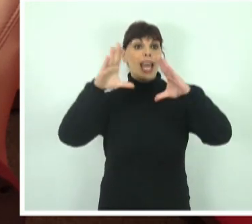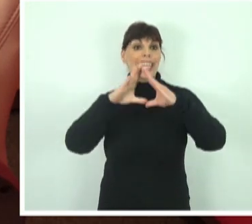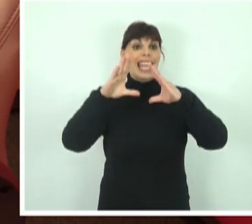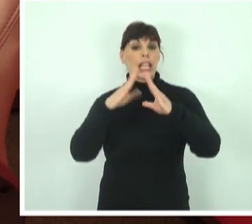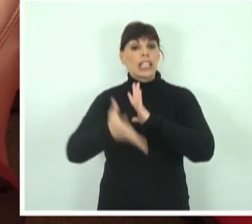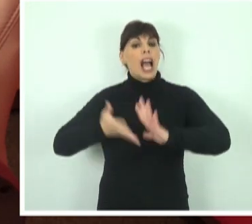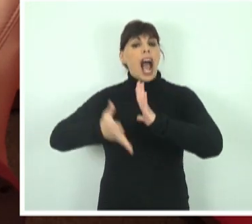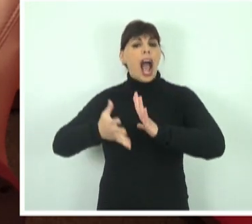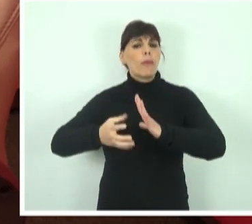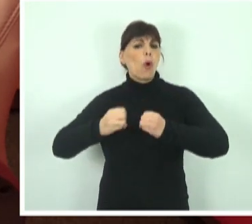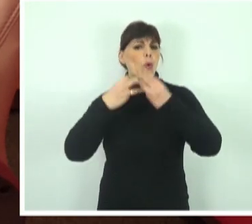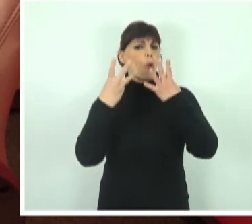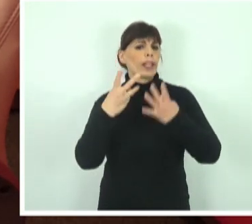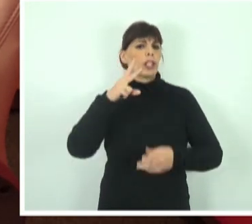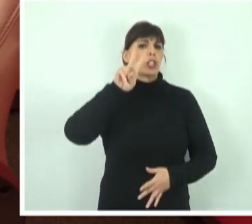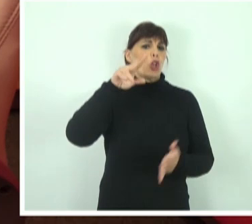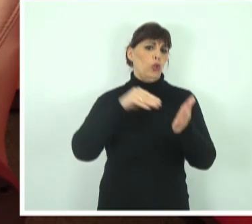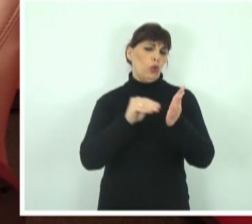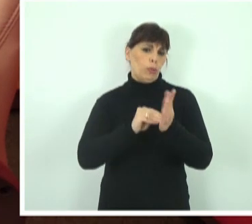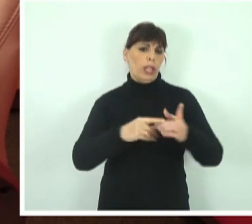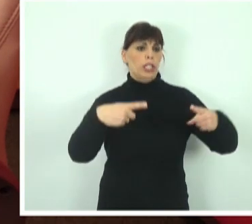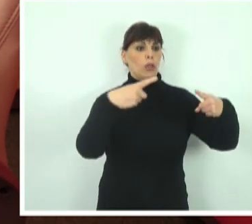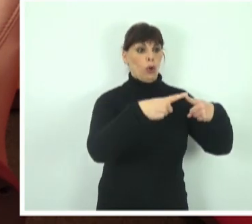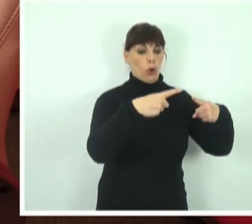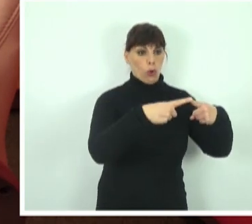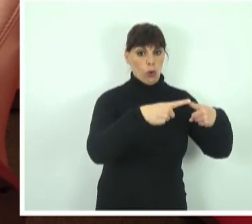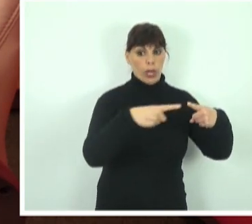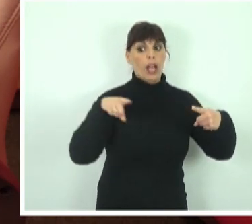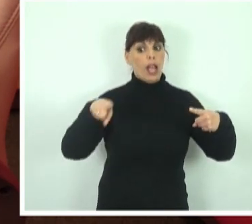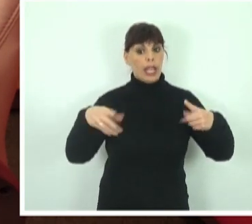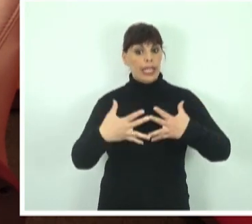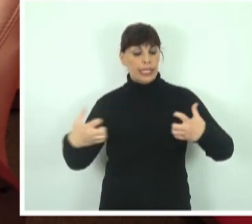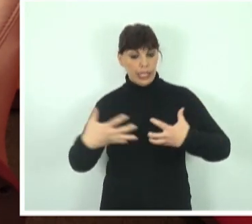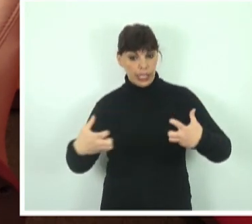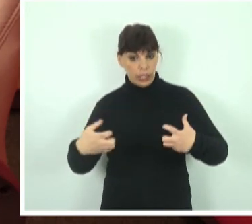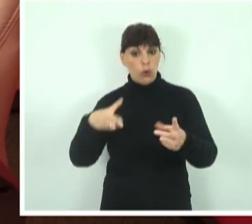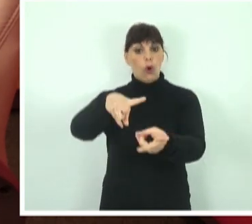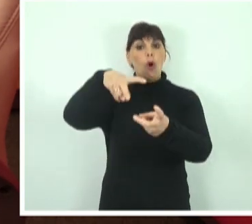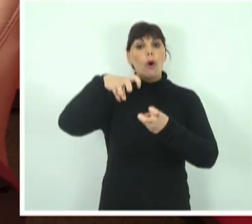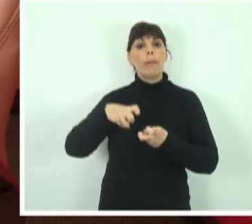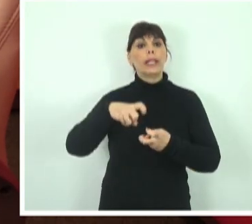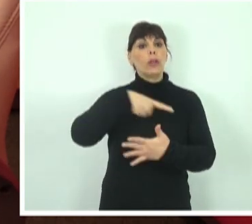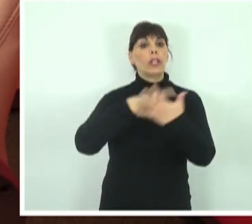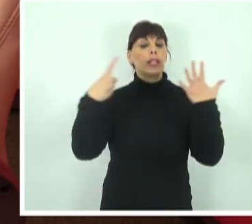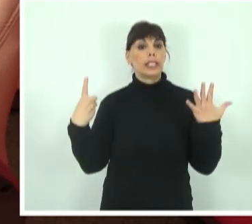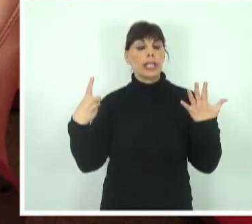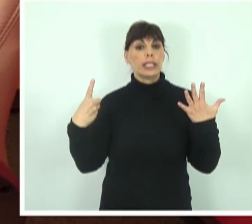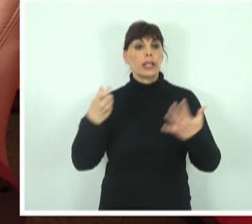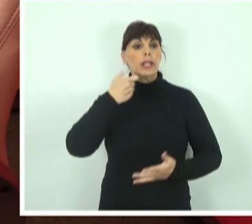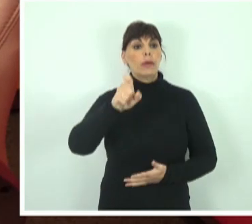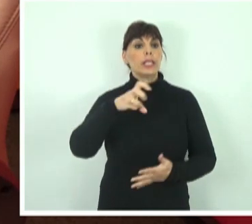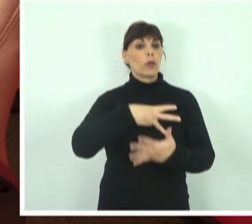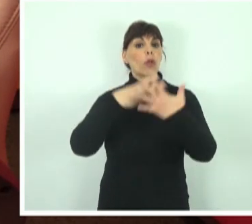veces. Una, en este texto que hemos leído de Mateo capítulo 16,